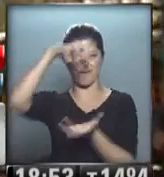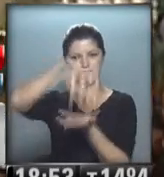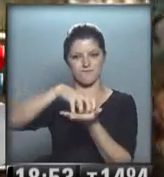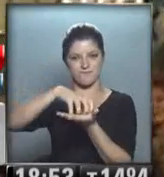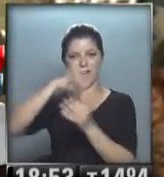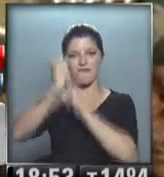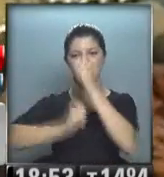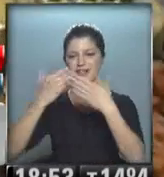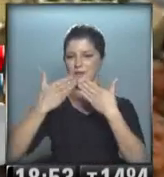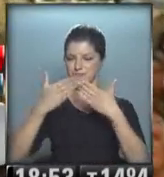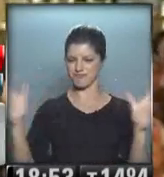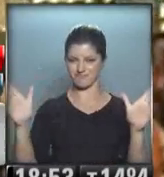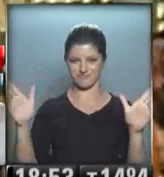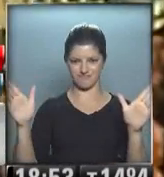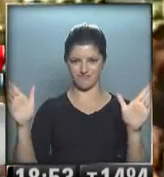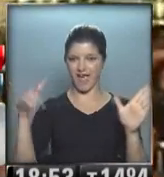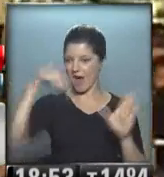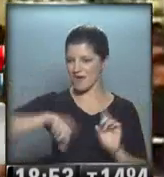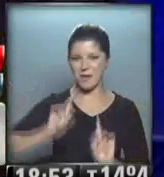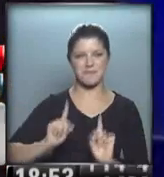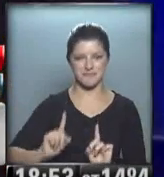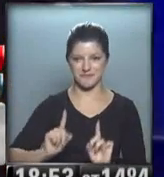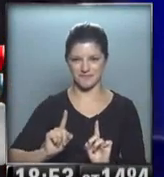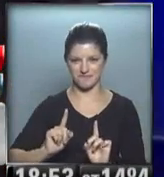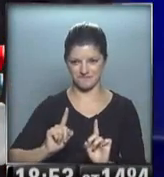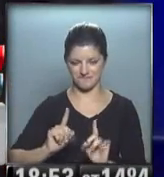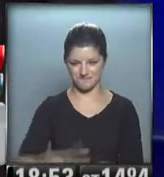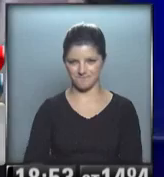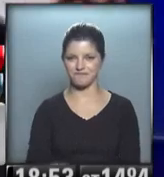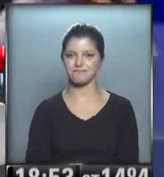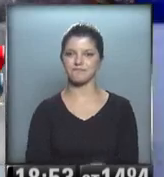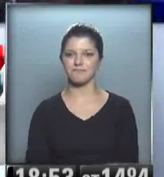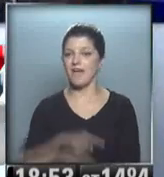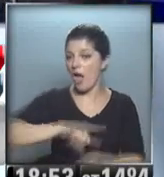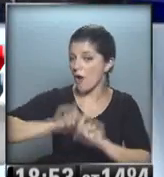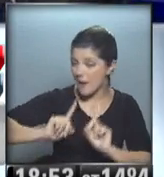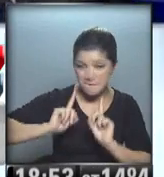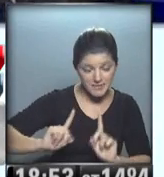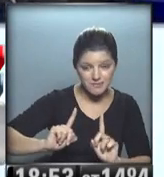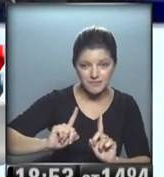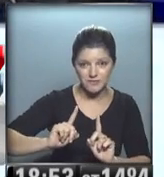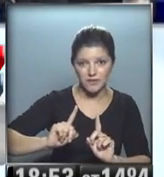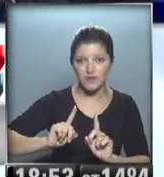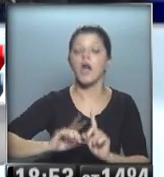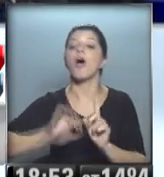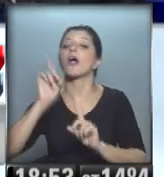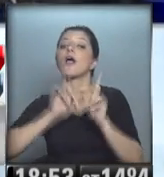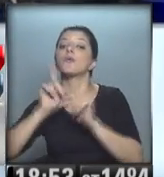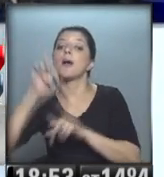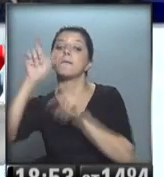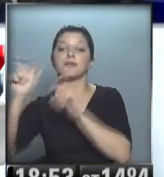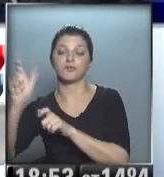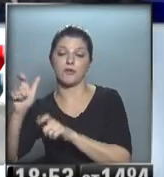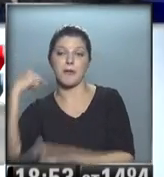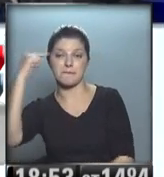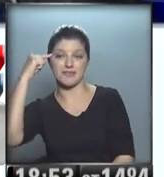aquí en Hachal, en estos momentos, Presidenta, en estos momentos en donde algunos